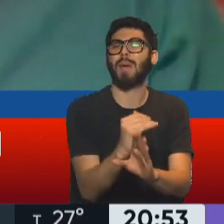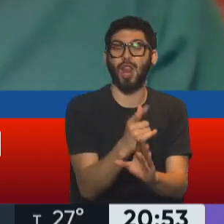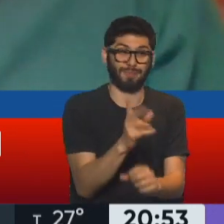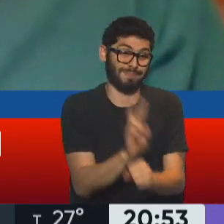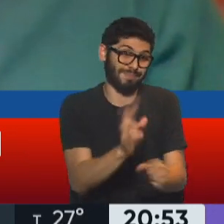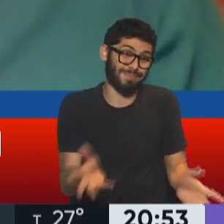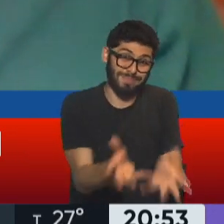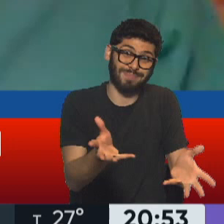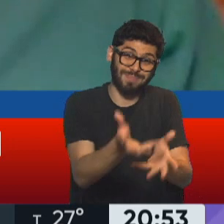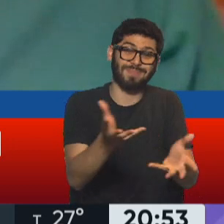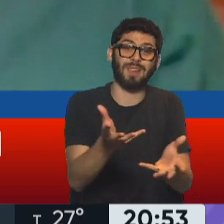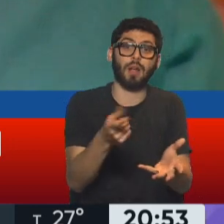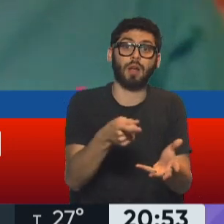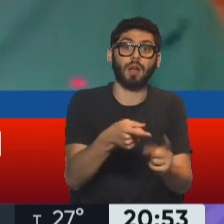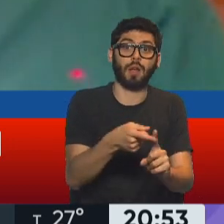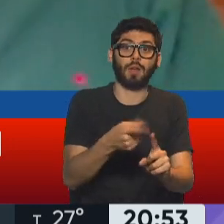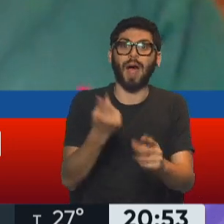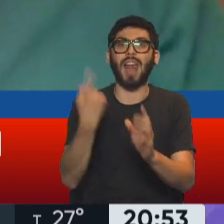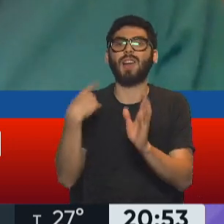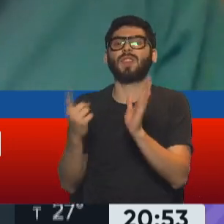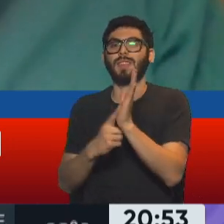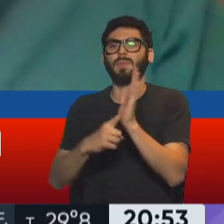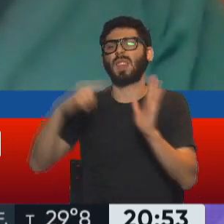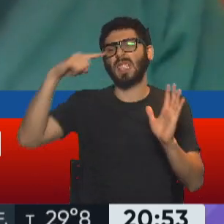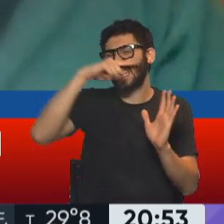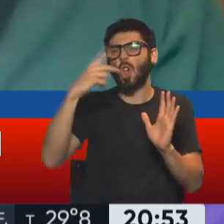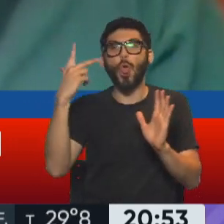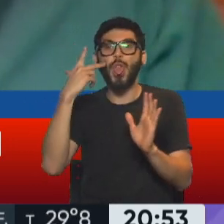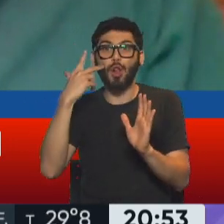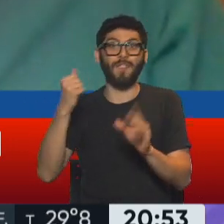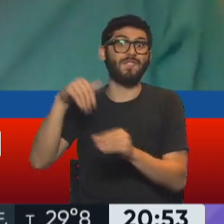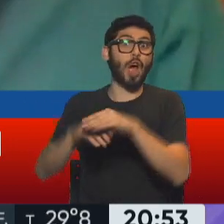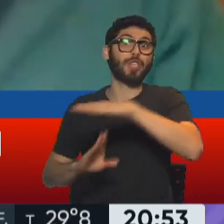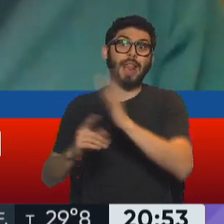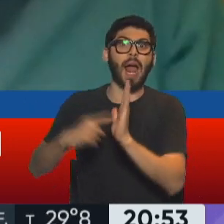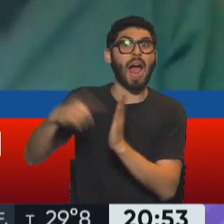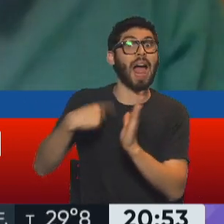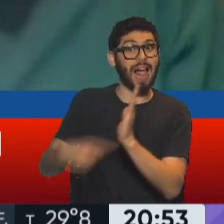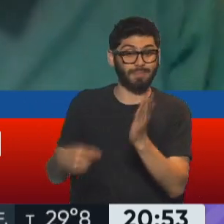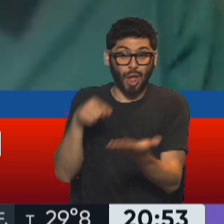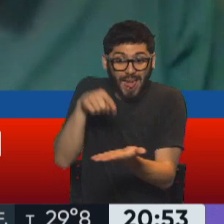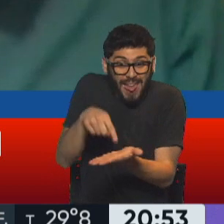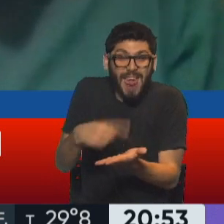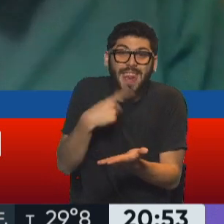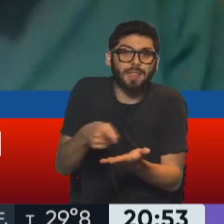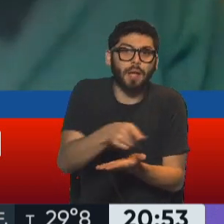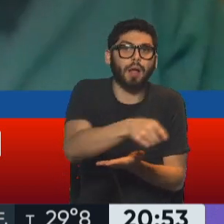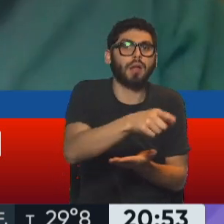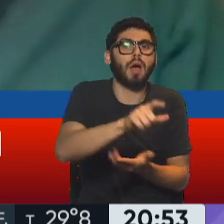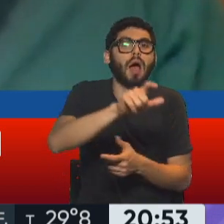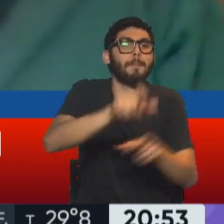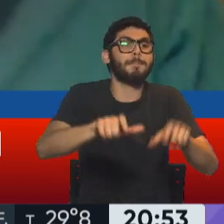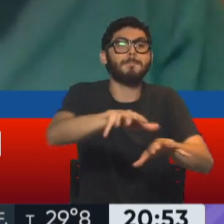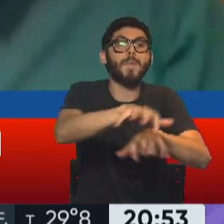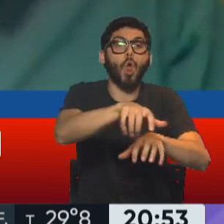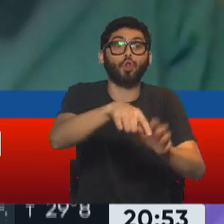a la ganadería, derogando la resolución 718 del Banco Central que impedía el acceso a crédito a una cantidad de productores